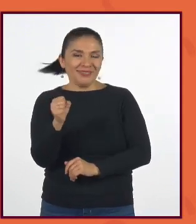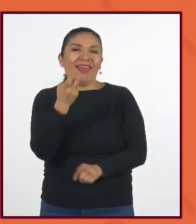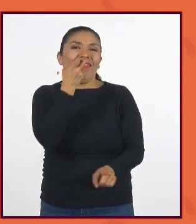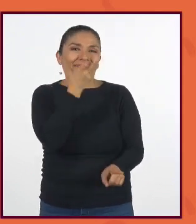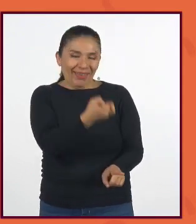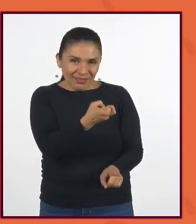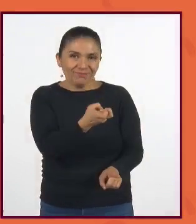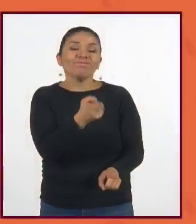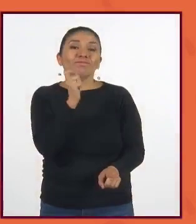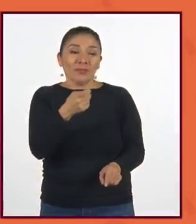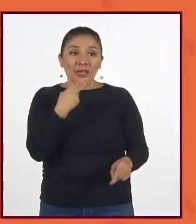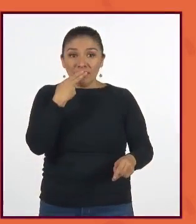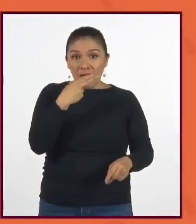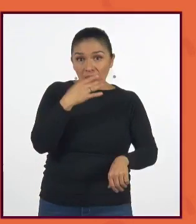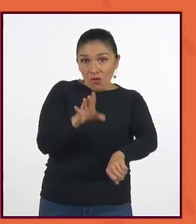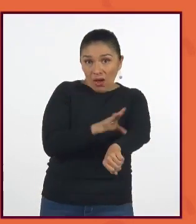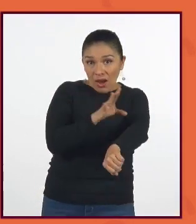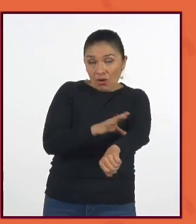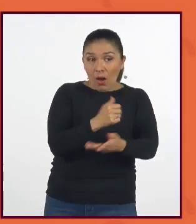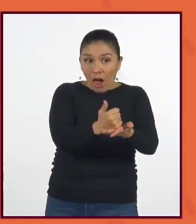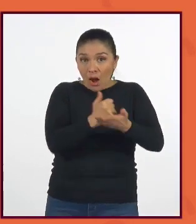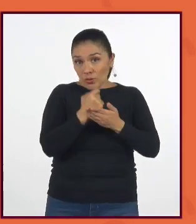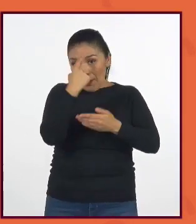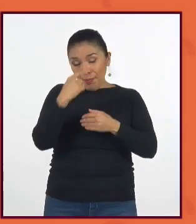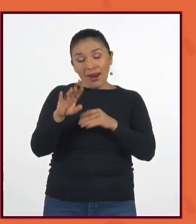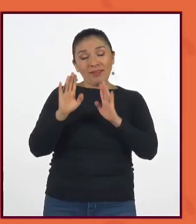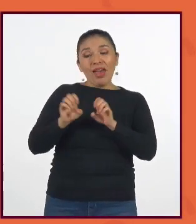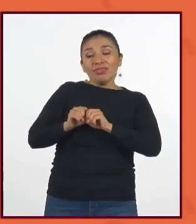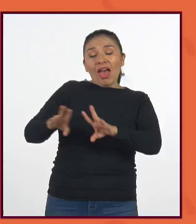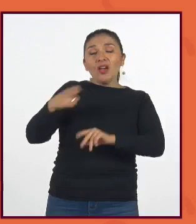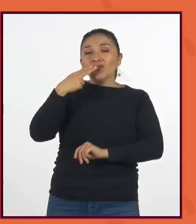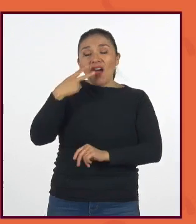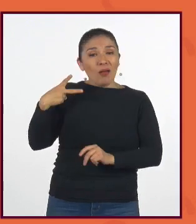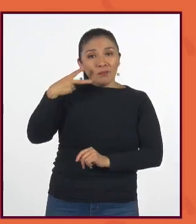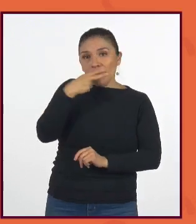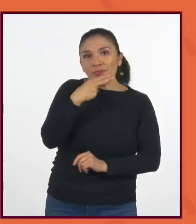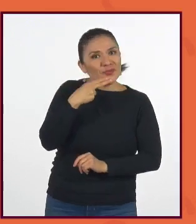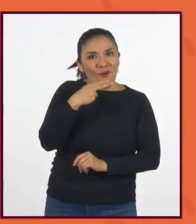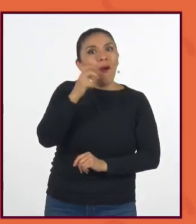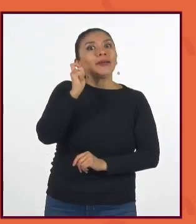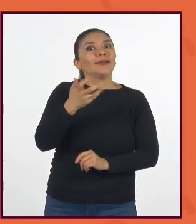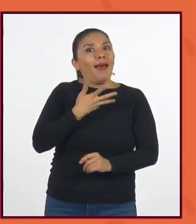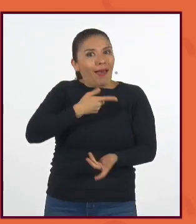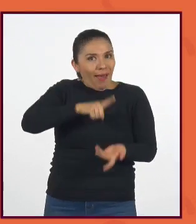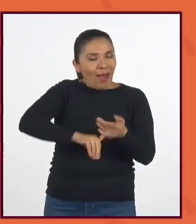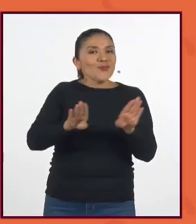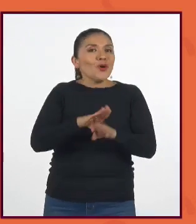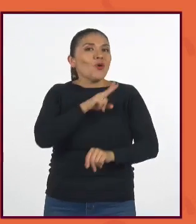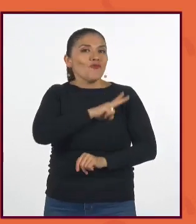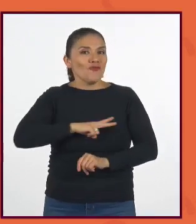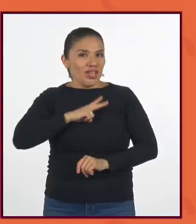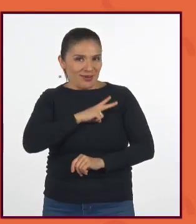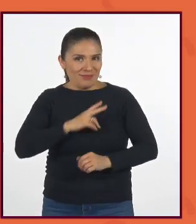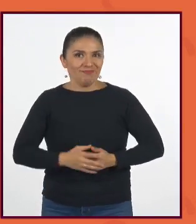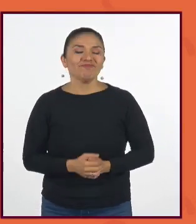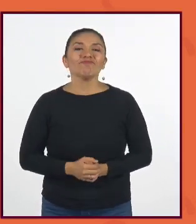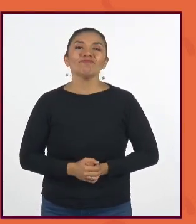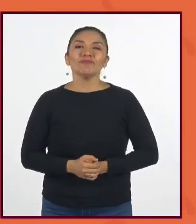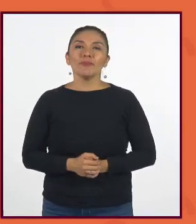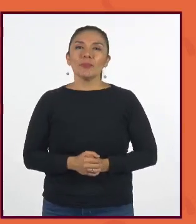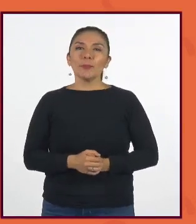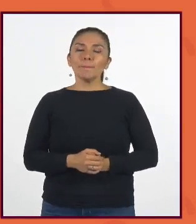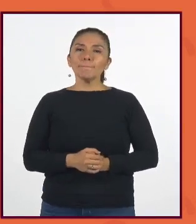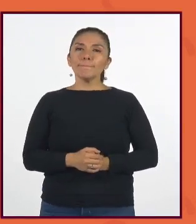Entonces, vapear no sirve para dejar de fumar y son tóxicos. Entonces, si quieren, pasamos a la siguiente.